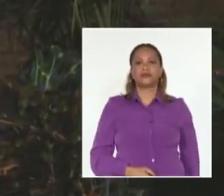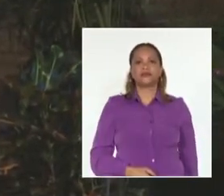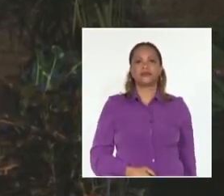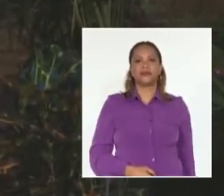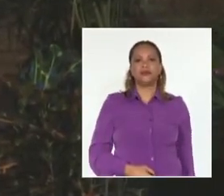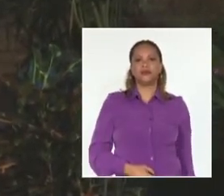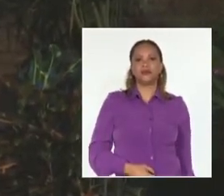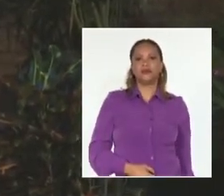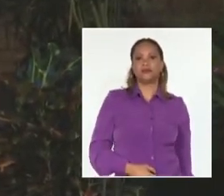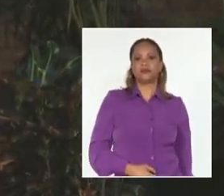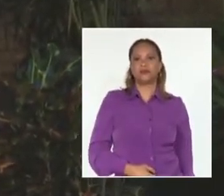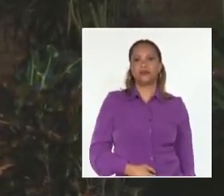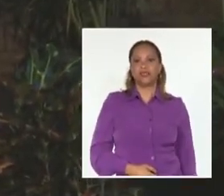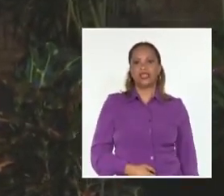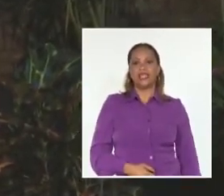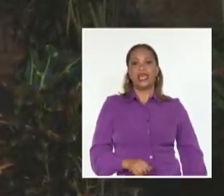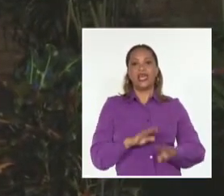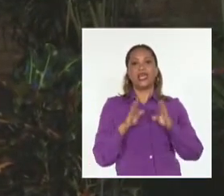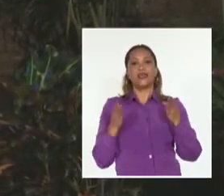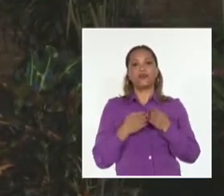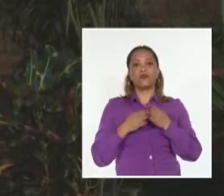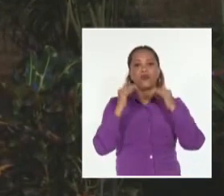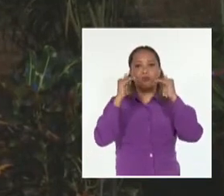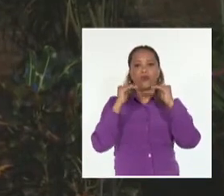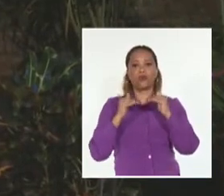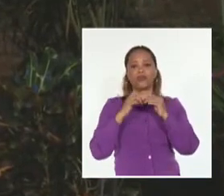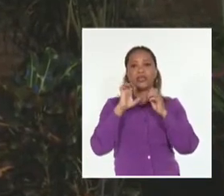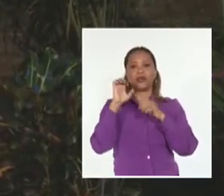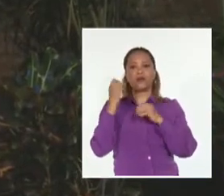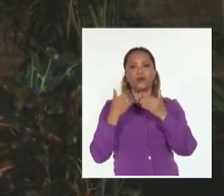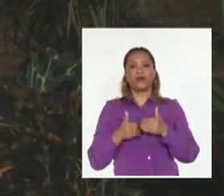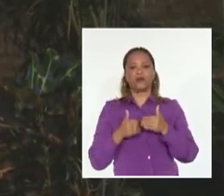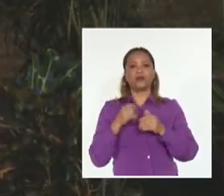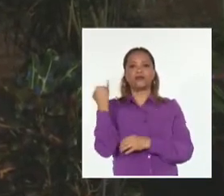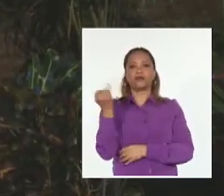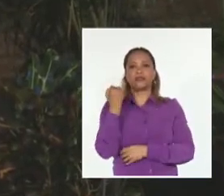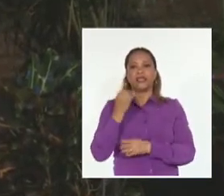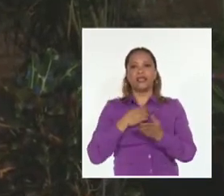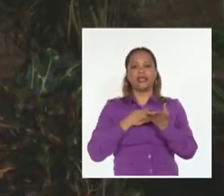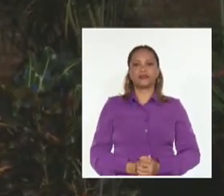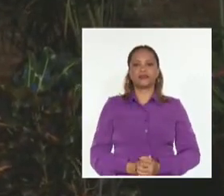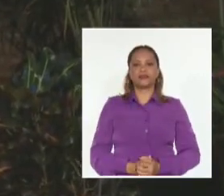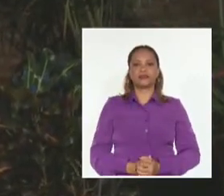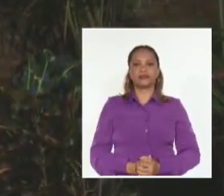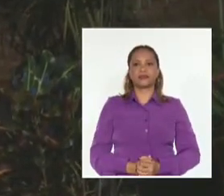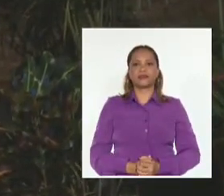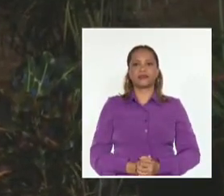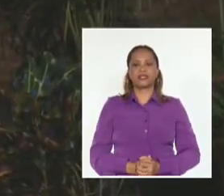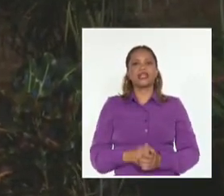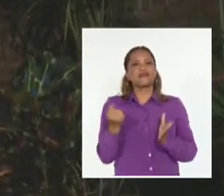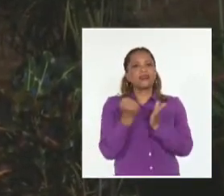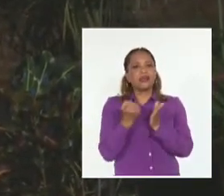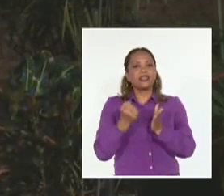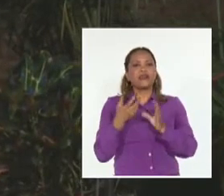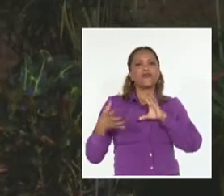Unidos. Hoy en el mundo existe un orden económico internacional que genera y perpetúa el subdesarrollo, que garantiza modos